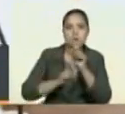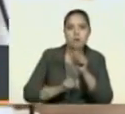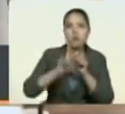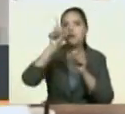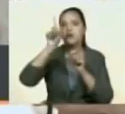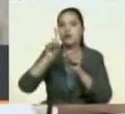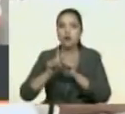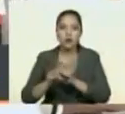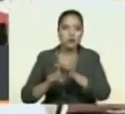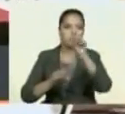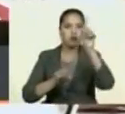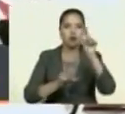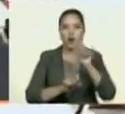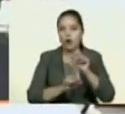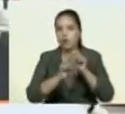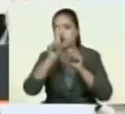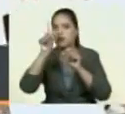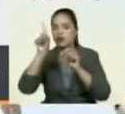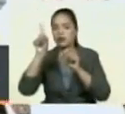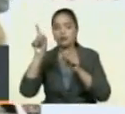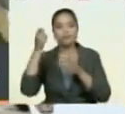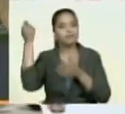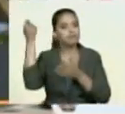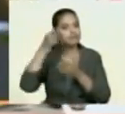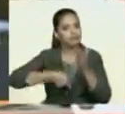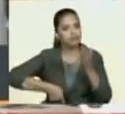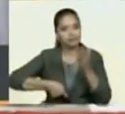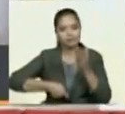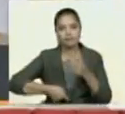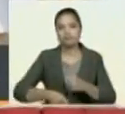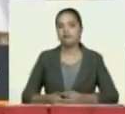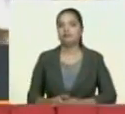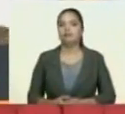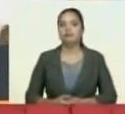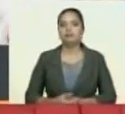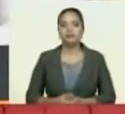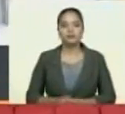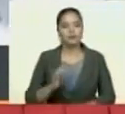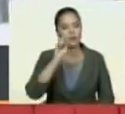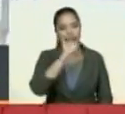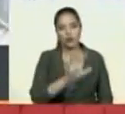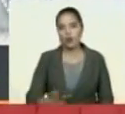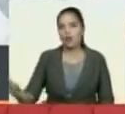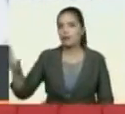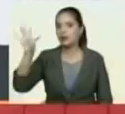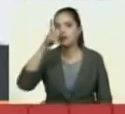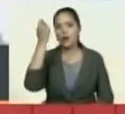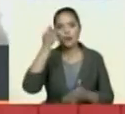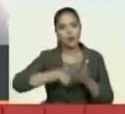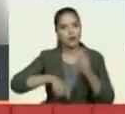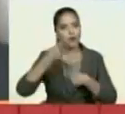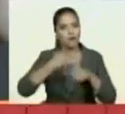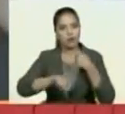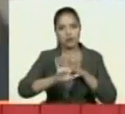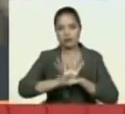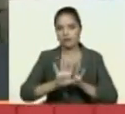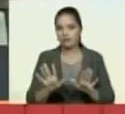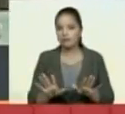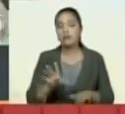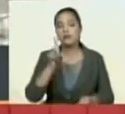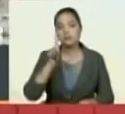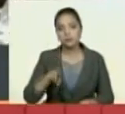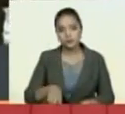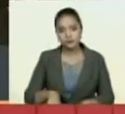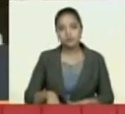pirotécnicos y de artefactos de elevación por combustible sólido en todo el territorio nacional. Y